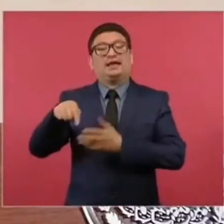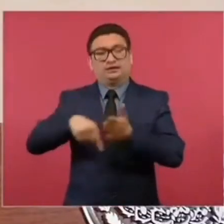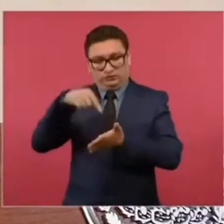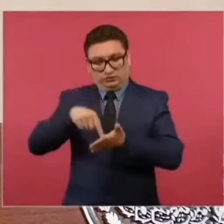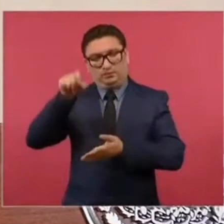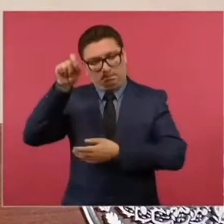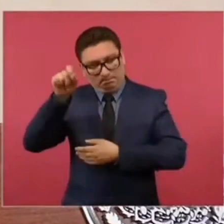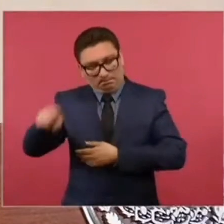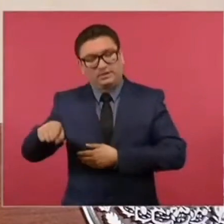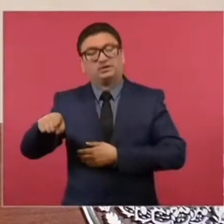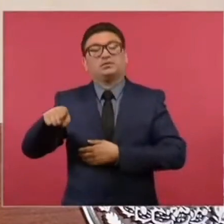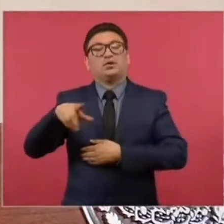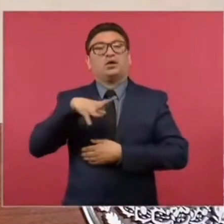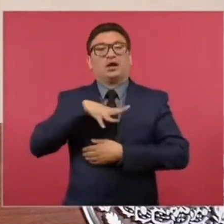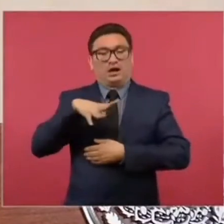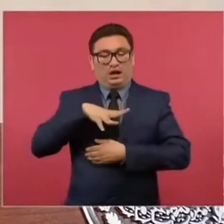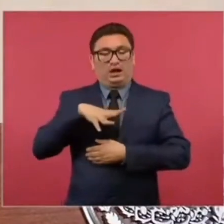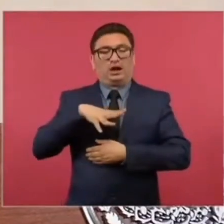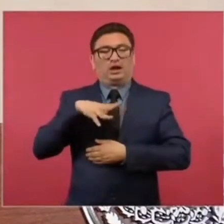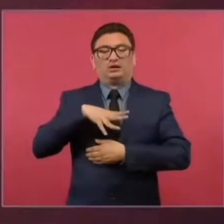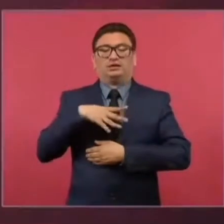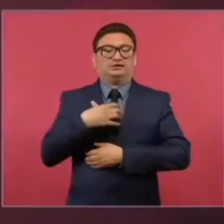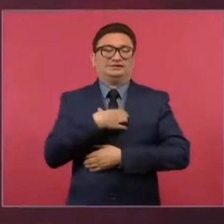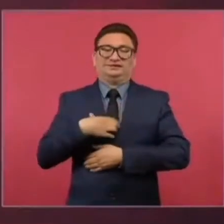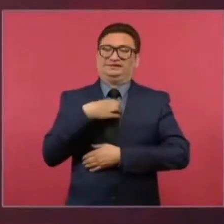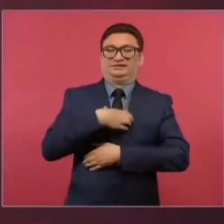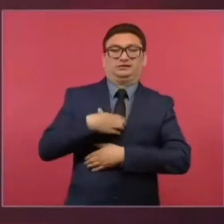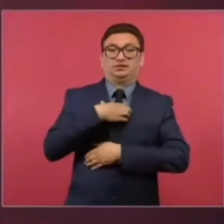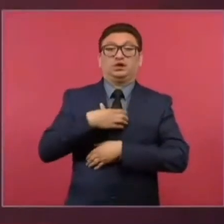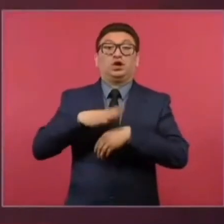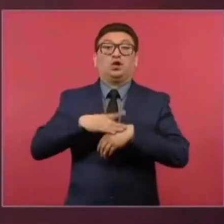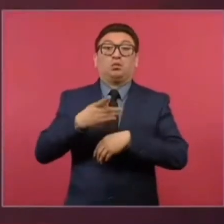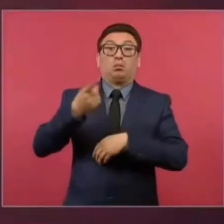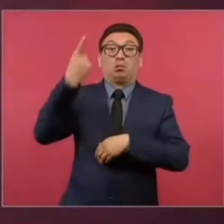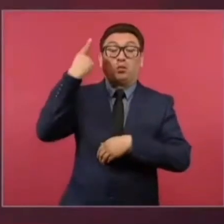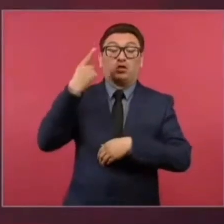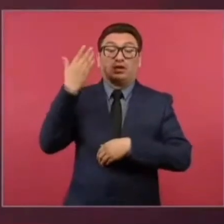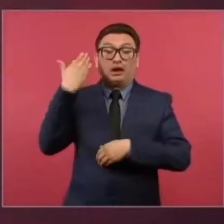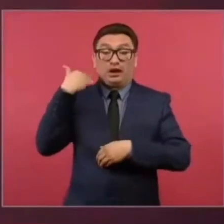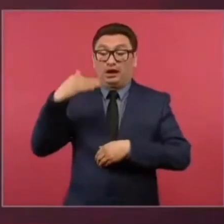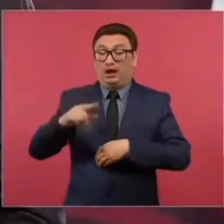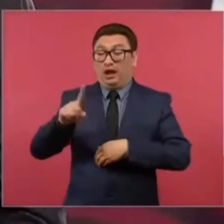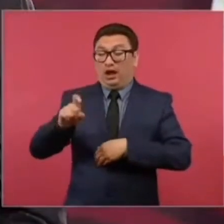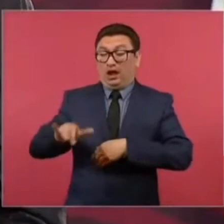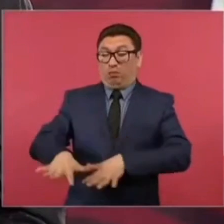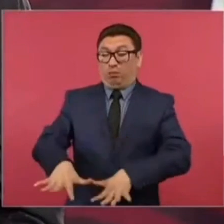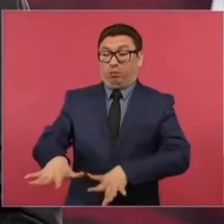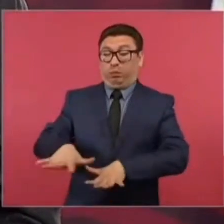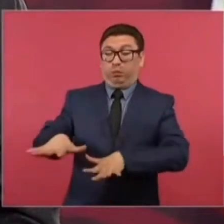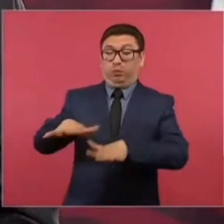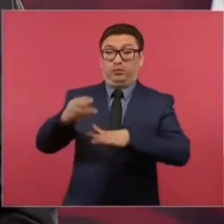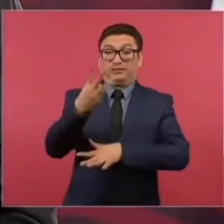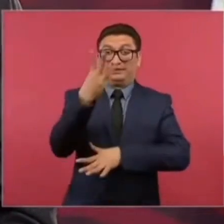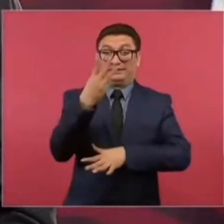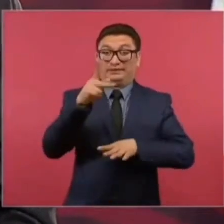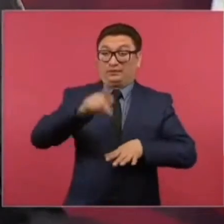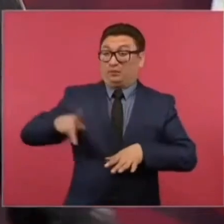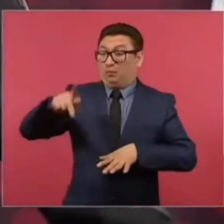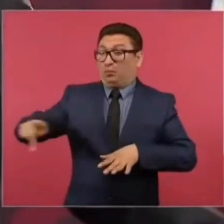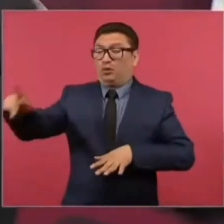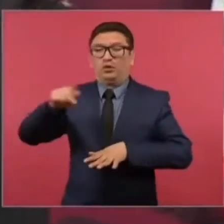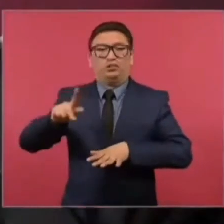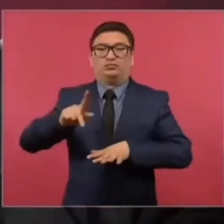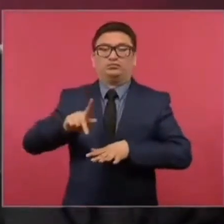también estamos muy contentos porque se evitó la inundación de 3 pueblos de los Altos de Jalisco.